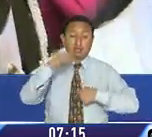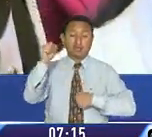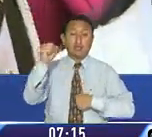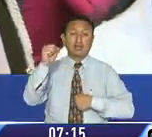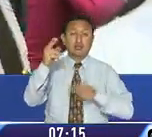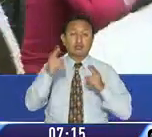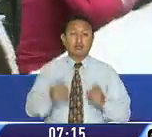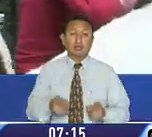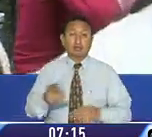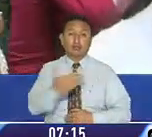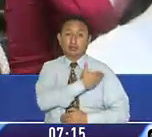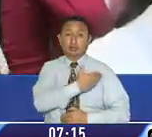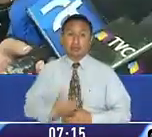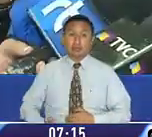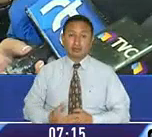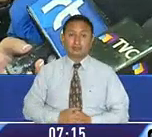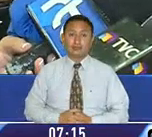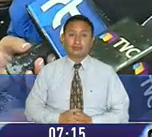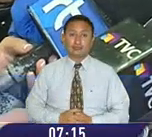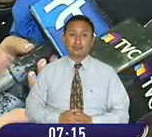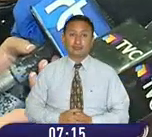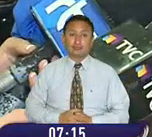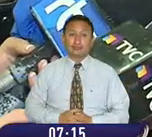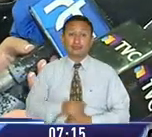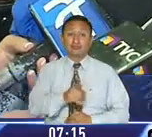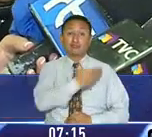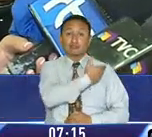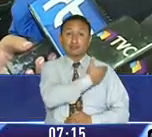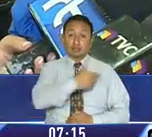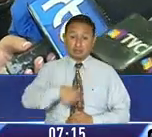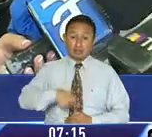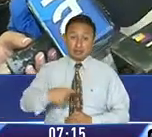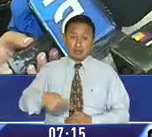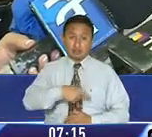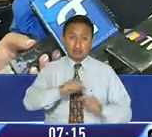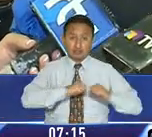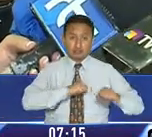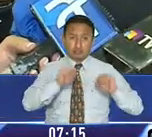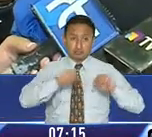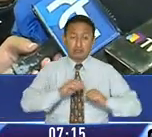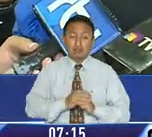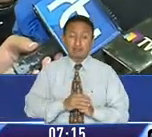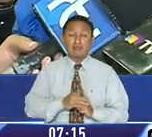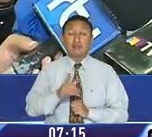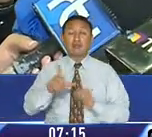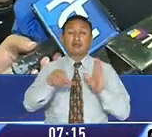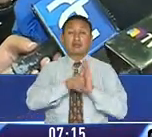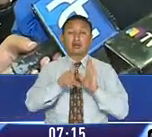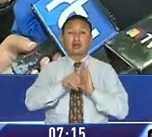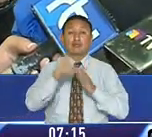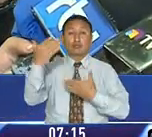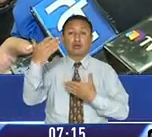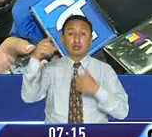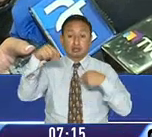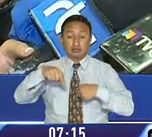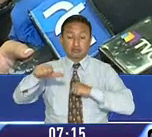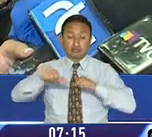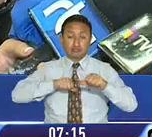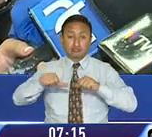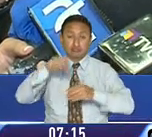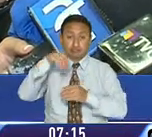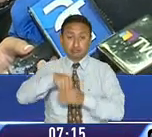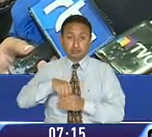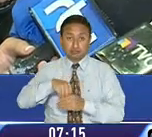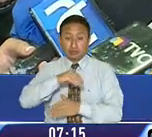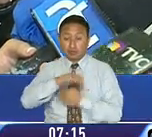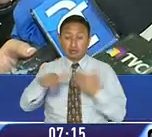humanos de la presidenta de la Asamblea. Es que la presidenta va a dotar todos los mecanismos, tanto jurisdiccionales como políticos y administrativos internos, para que